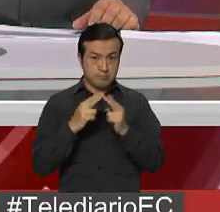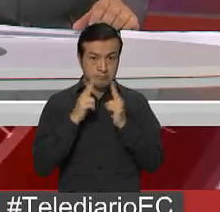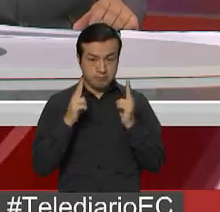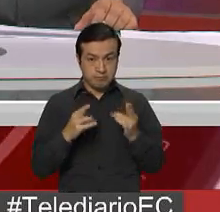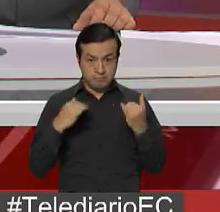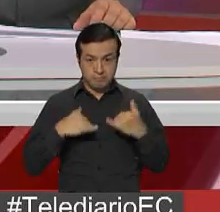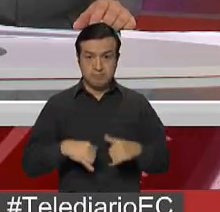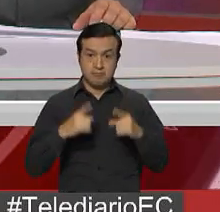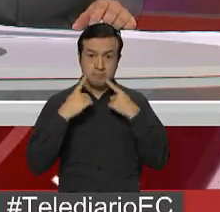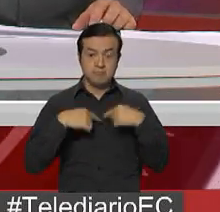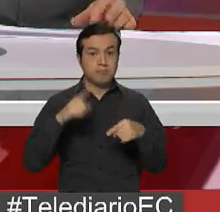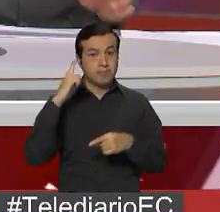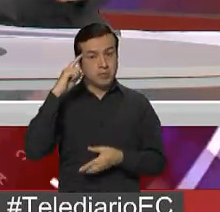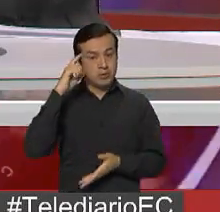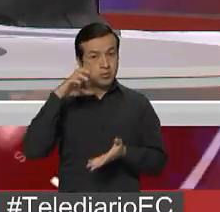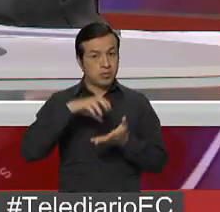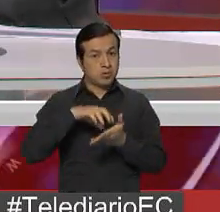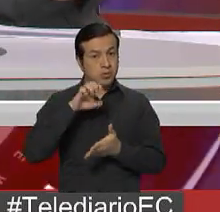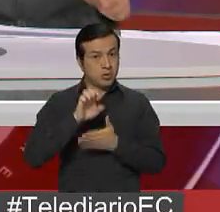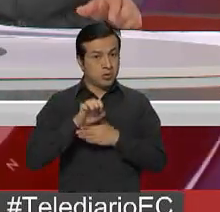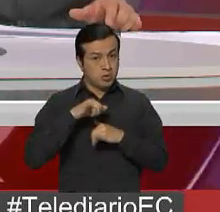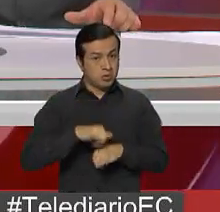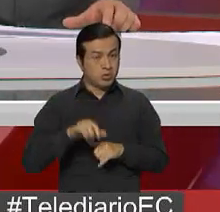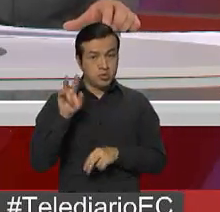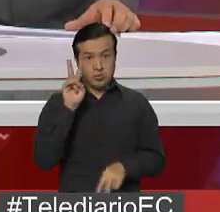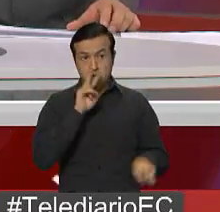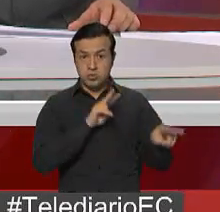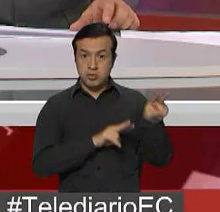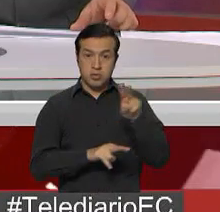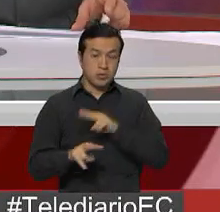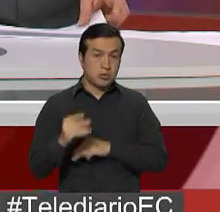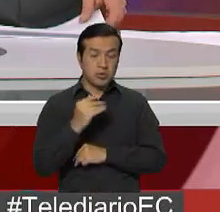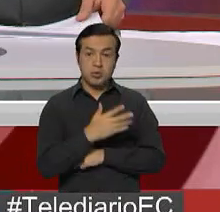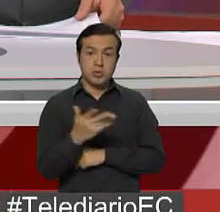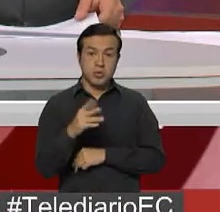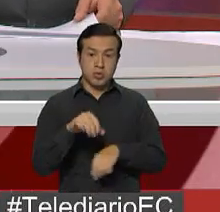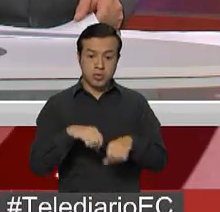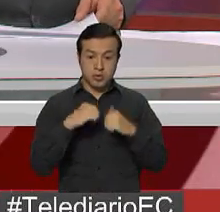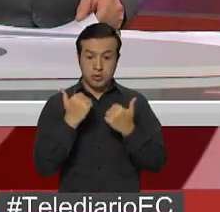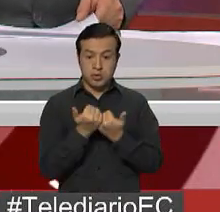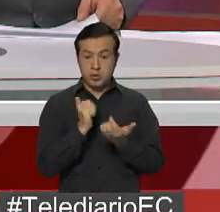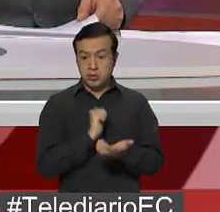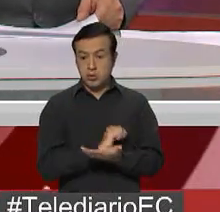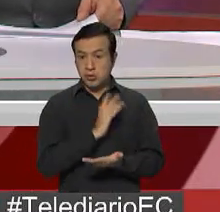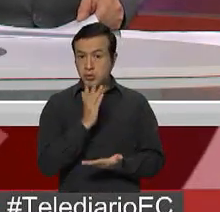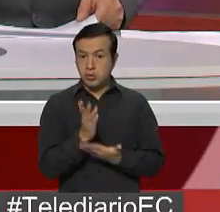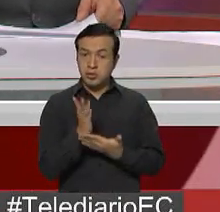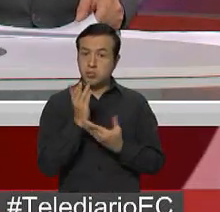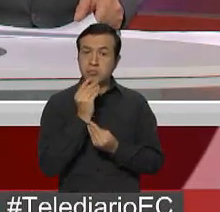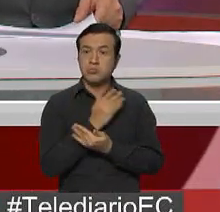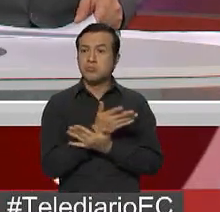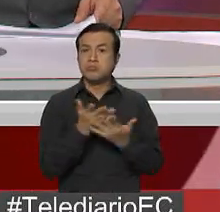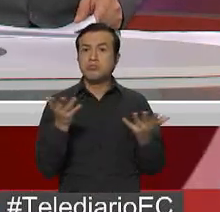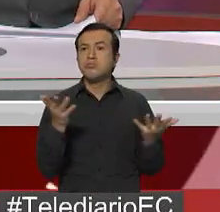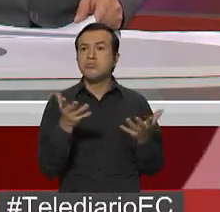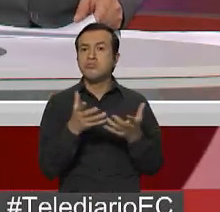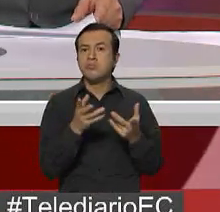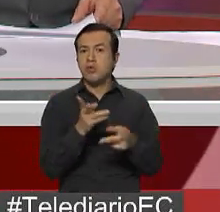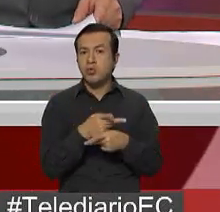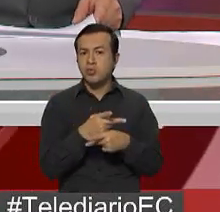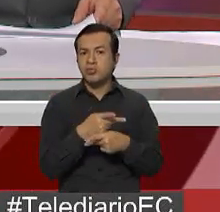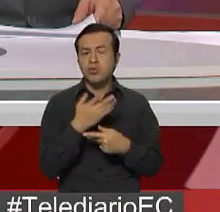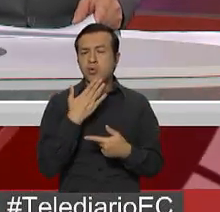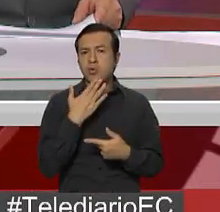enviado el gobierno nacional y que se está analizando como le mencionaba en la asamblea nacional cuál es la expectativa desde el sector productivo